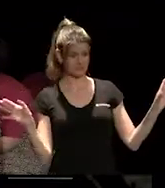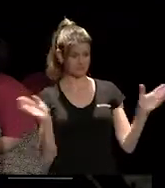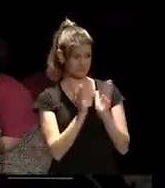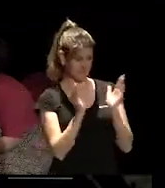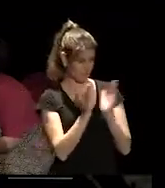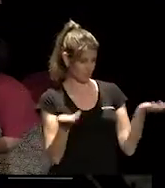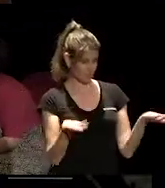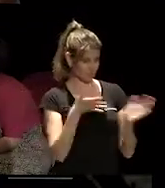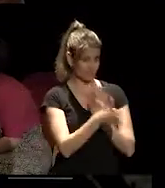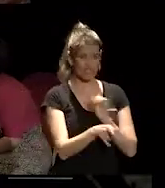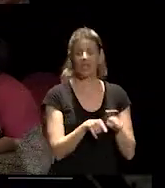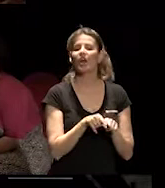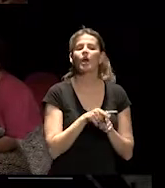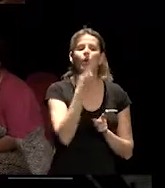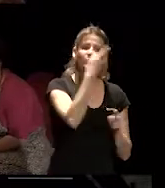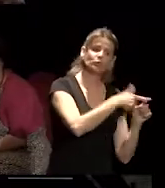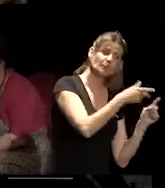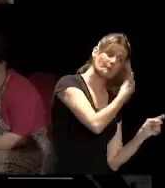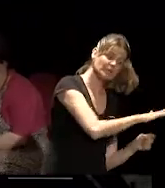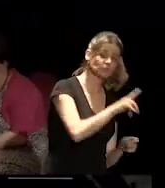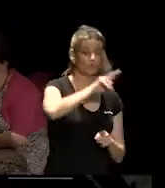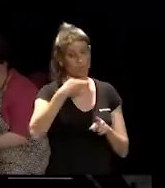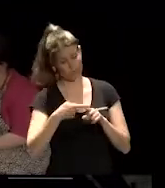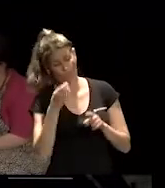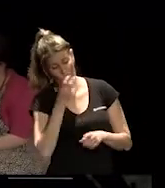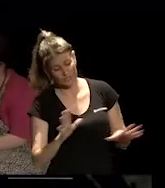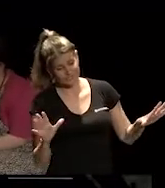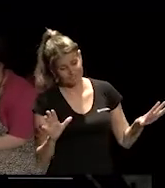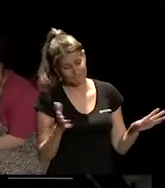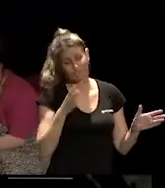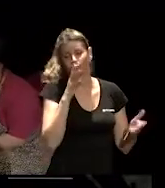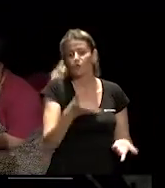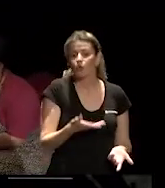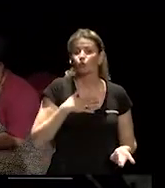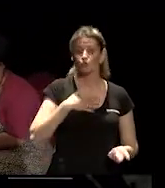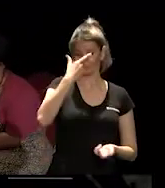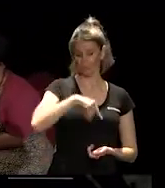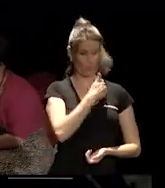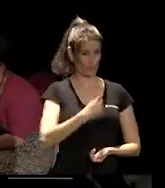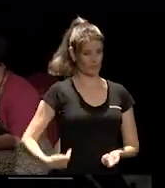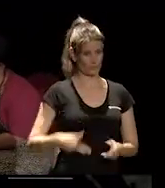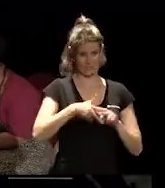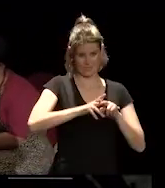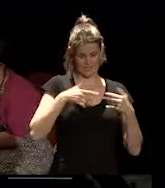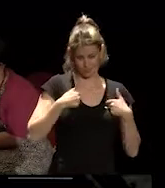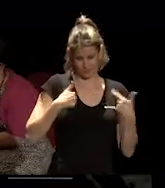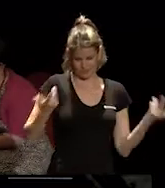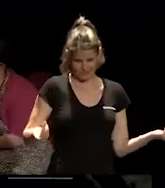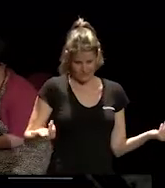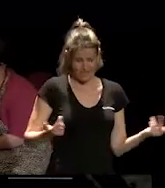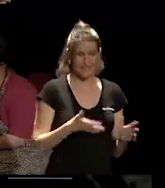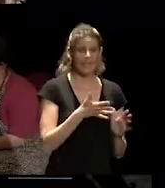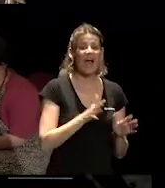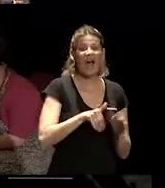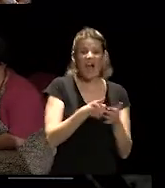Entonces, eso tiene unas cosas malas y unas cosas buenas. ¿Qué pasa? Que yo soy el dueño de mi taller. Entonces, hasta